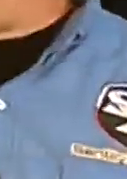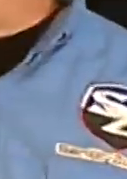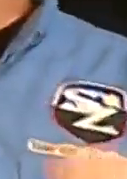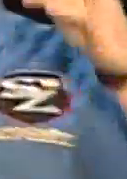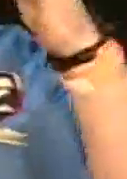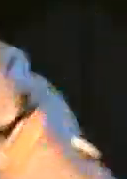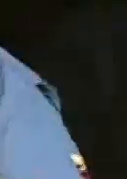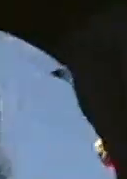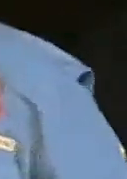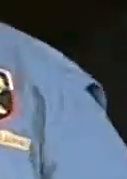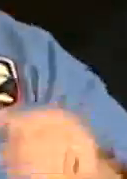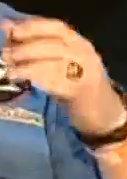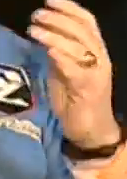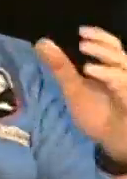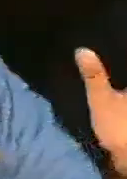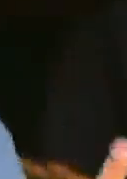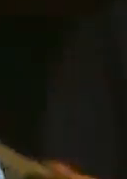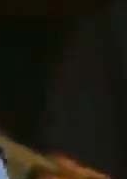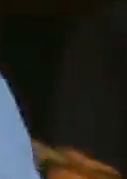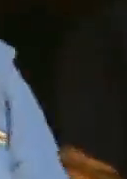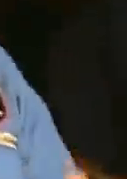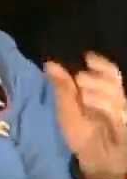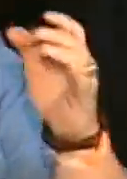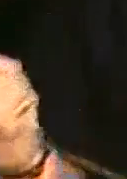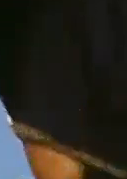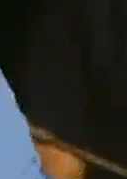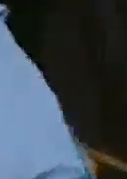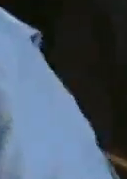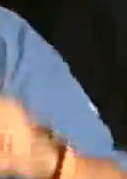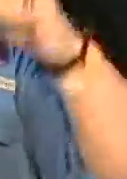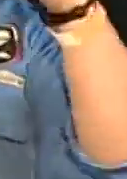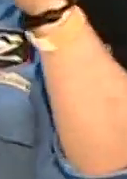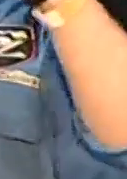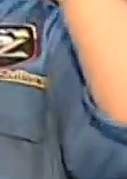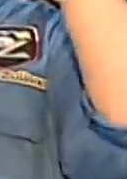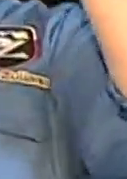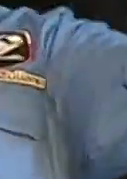Bajito ya lo cepillo, a lo yanqui con pollina,